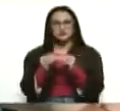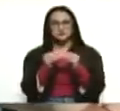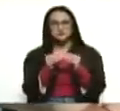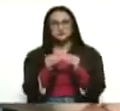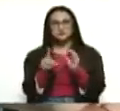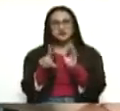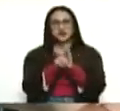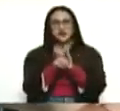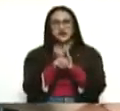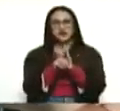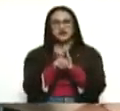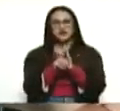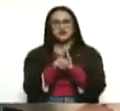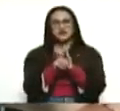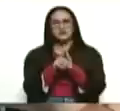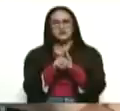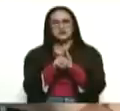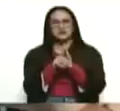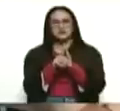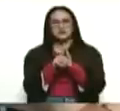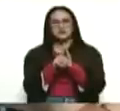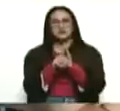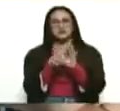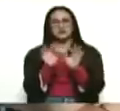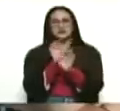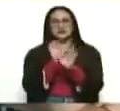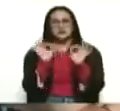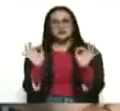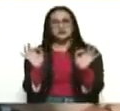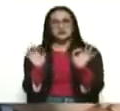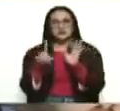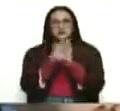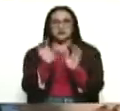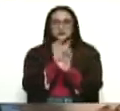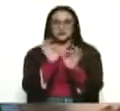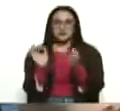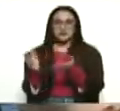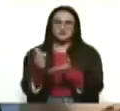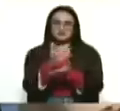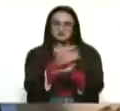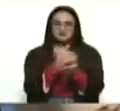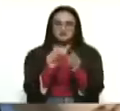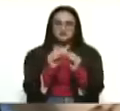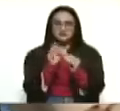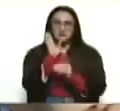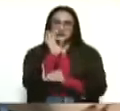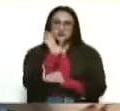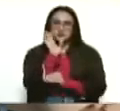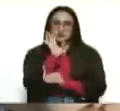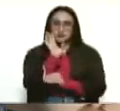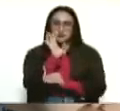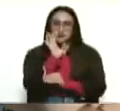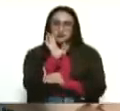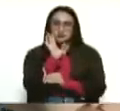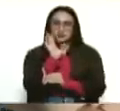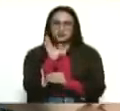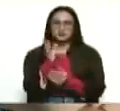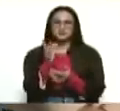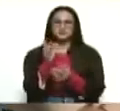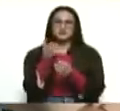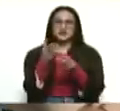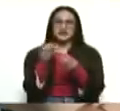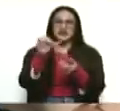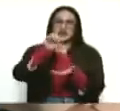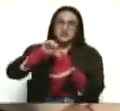la ley de armonización alude a una ley especial, que es la ley especial de recolección de desechos sólidos. Pero esa ley especial